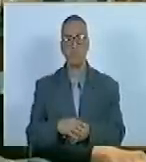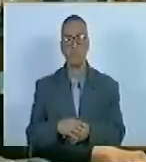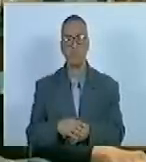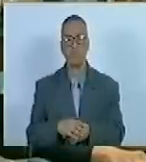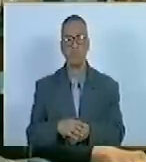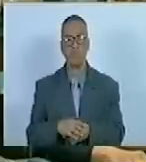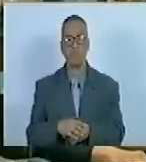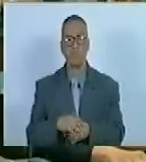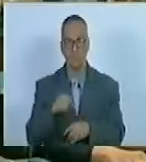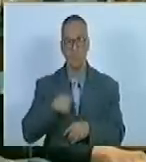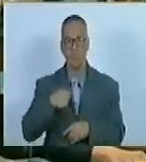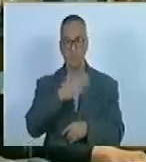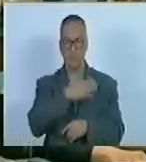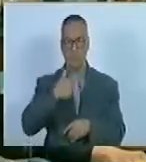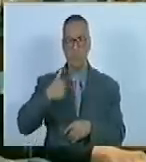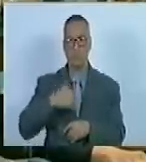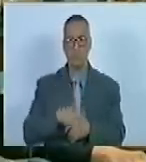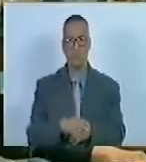Yo quiero